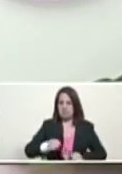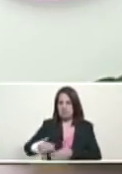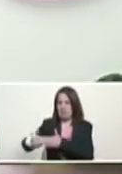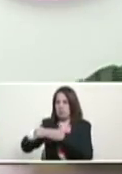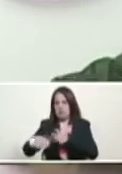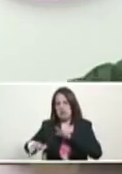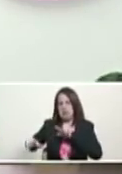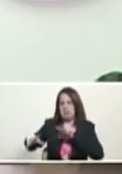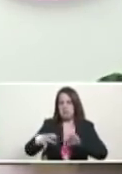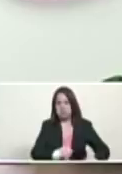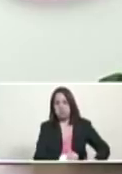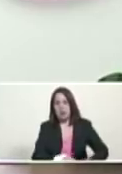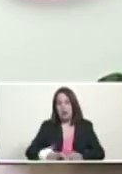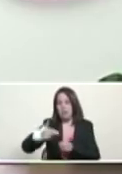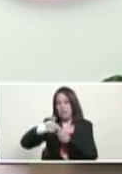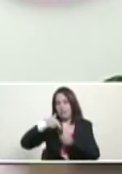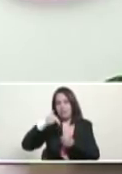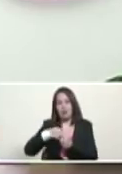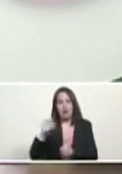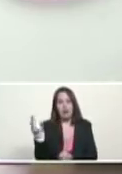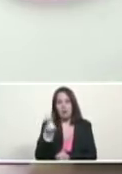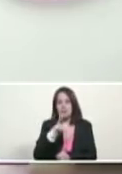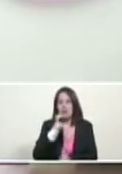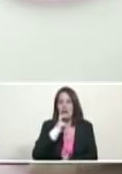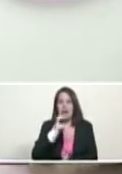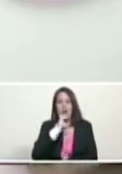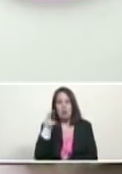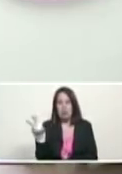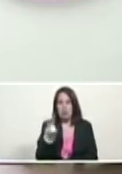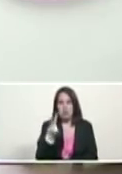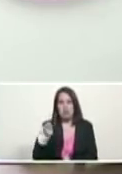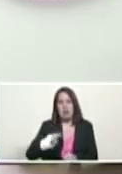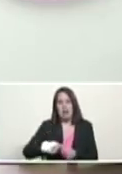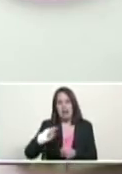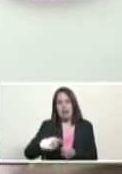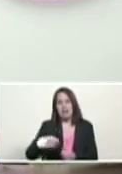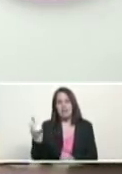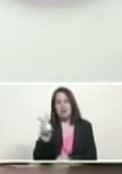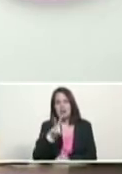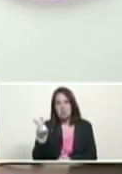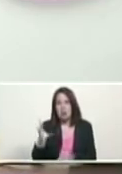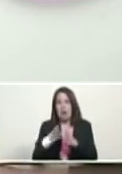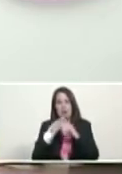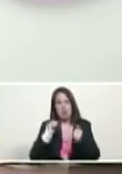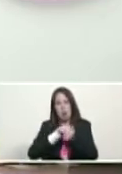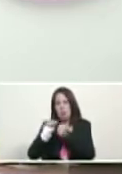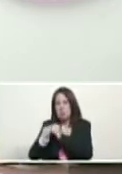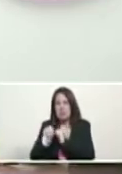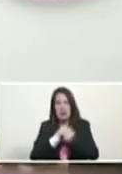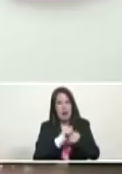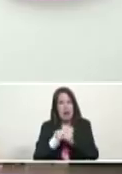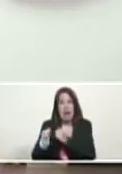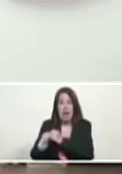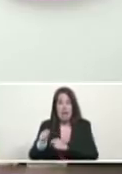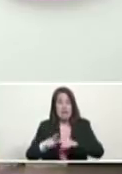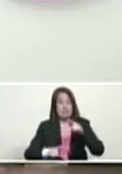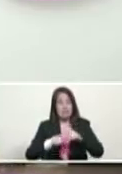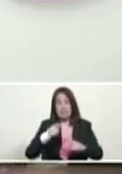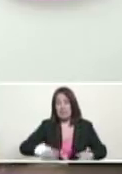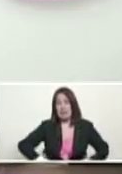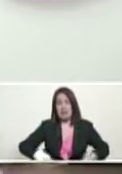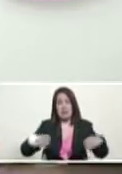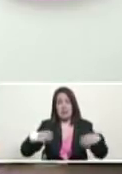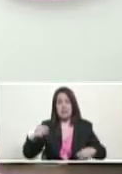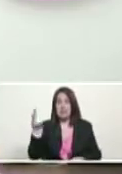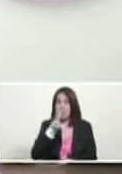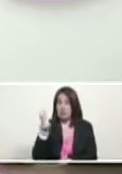garras al petróleo venezolano, al oro venezolano, al gas venezolano, a los minerales de Venezuela, a la riqueza de Venezuela.